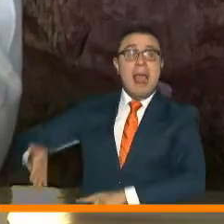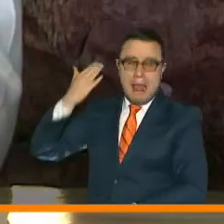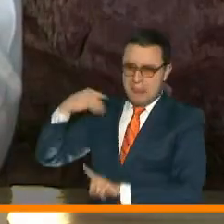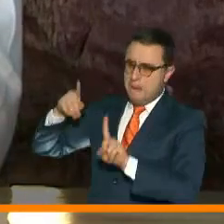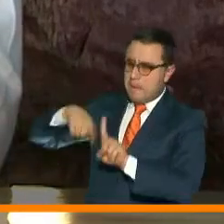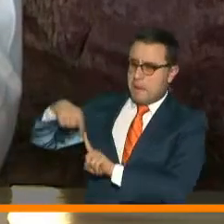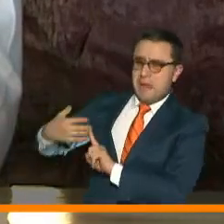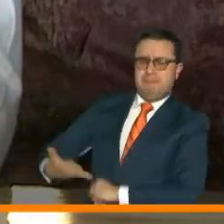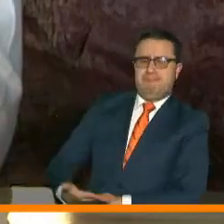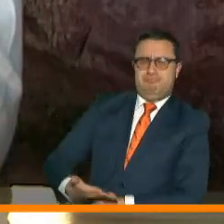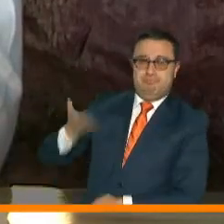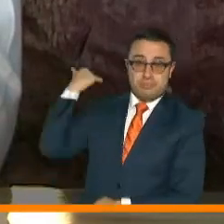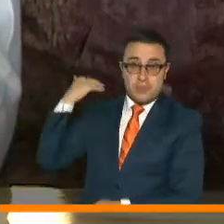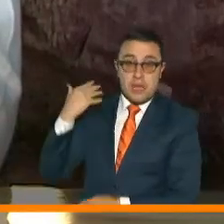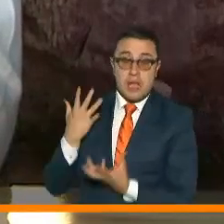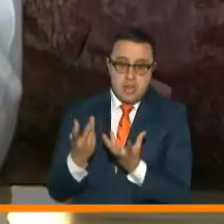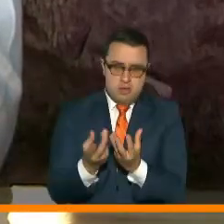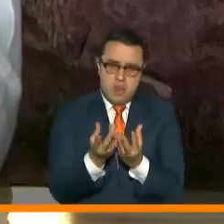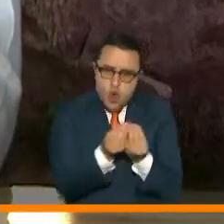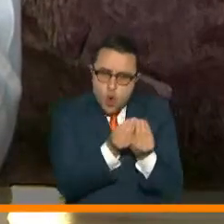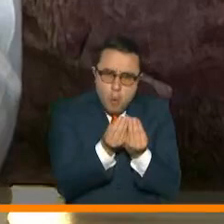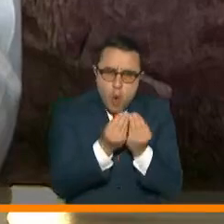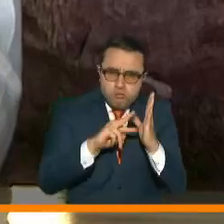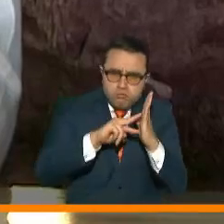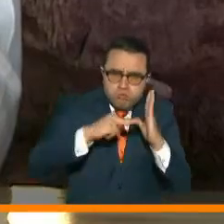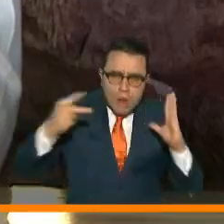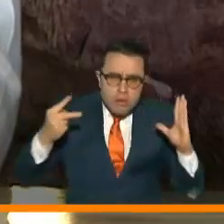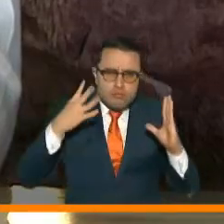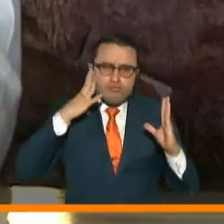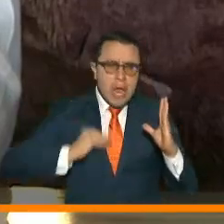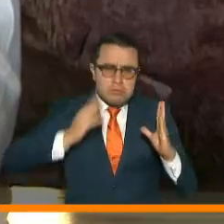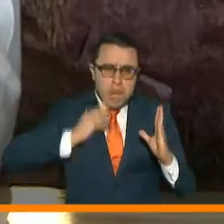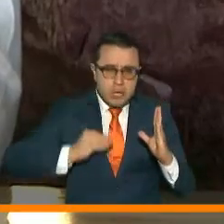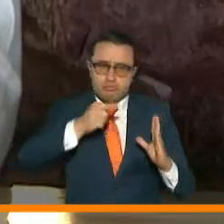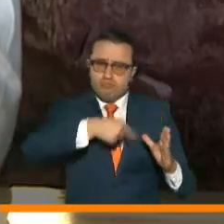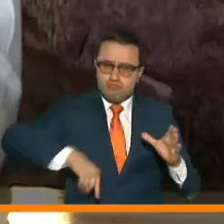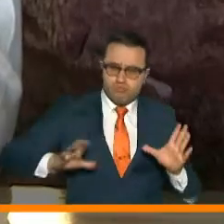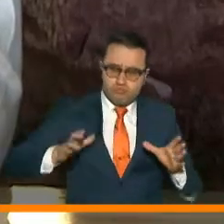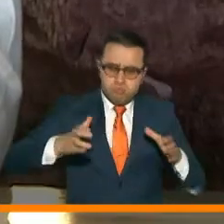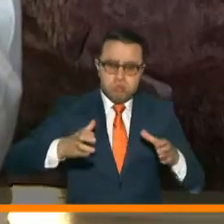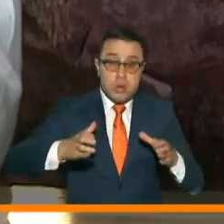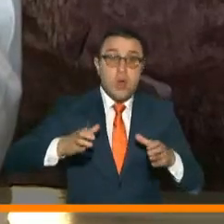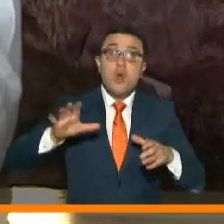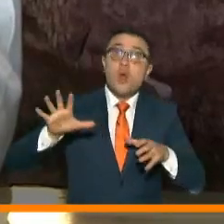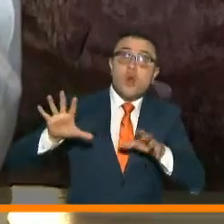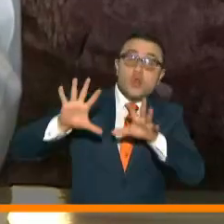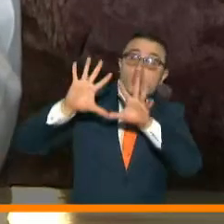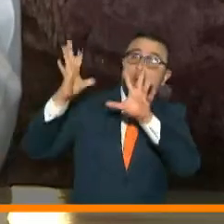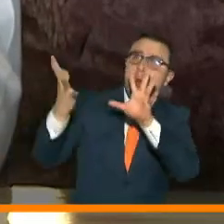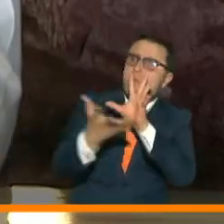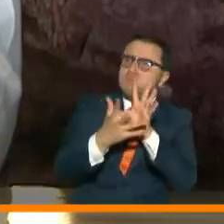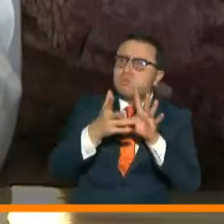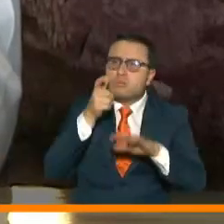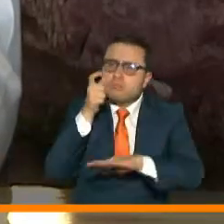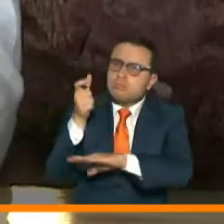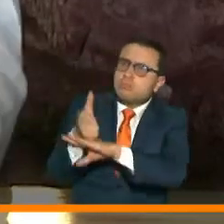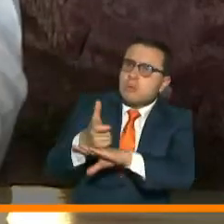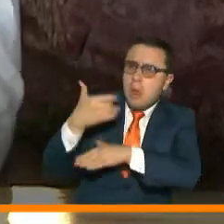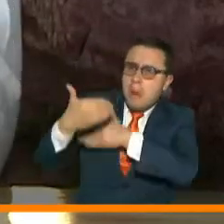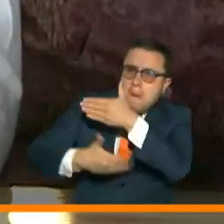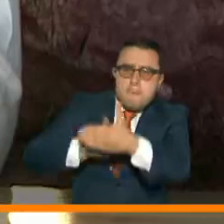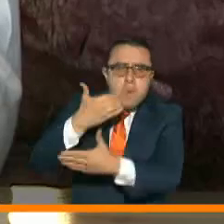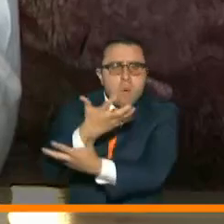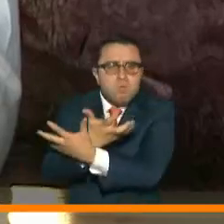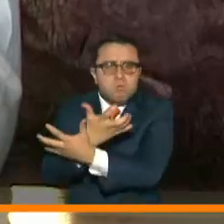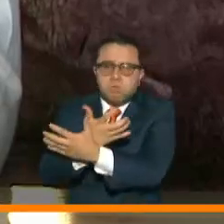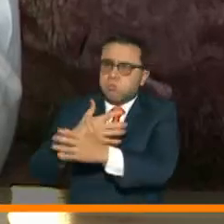para que con un equipo técnico de expertos se fuera evaluando en todo el mundo la evolución de los procesos